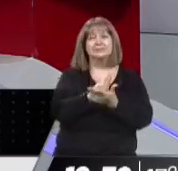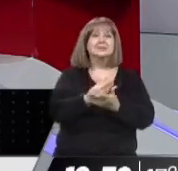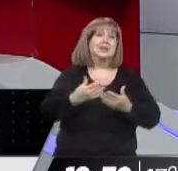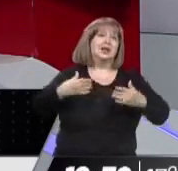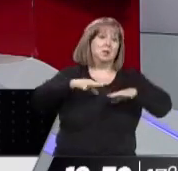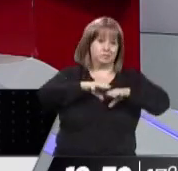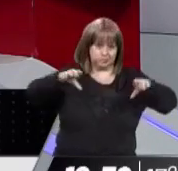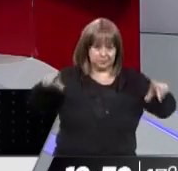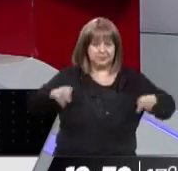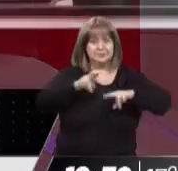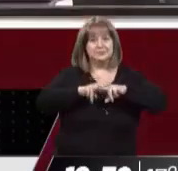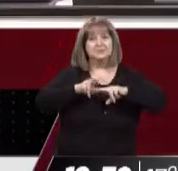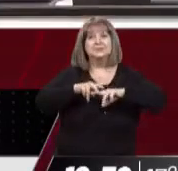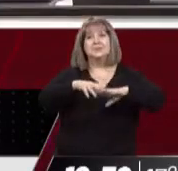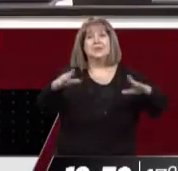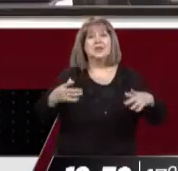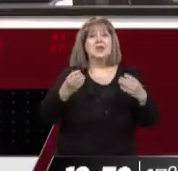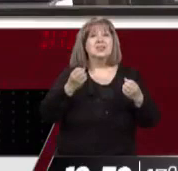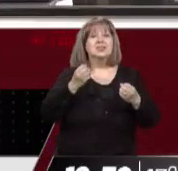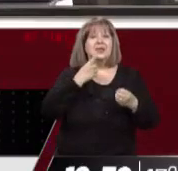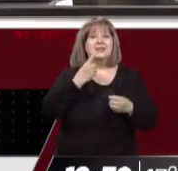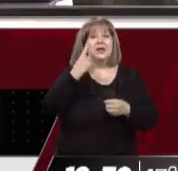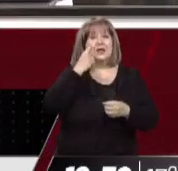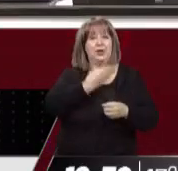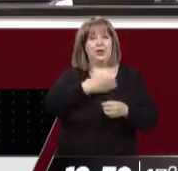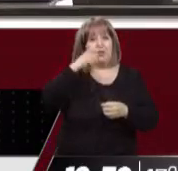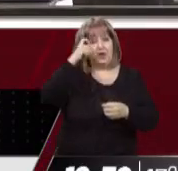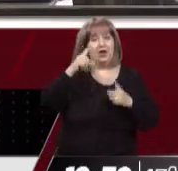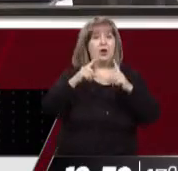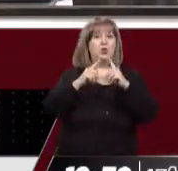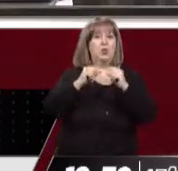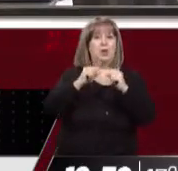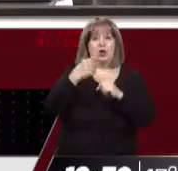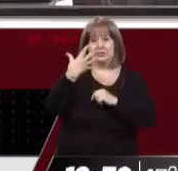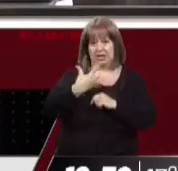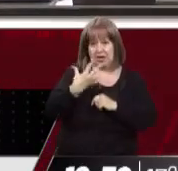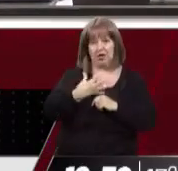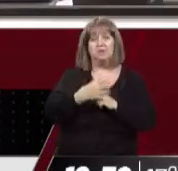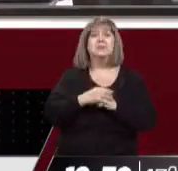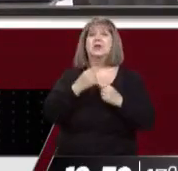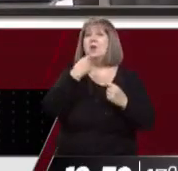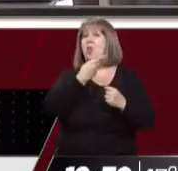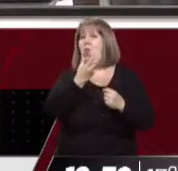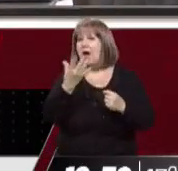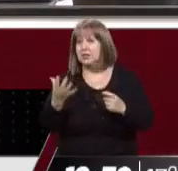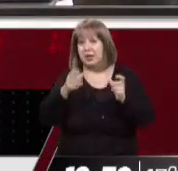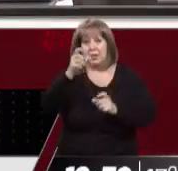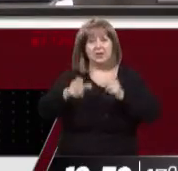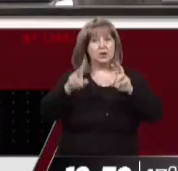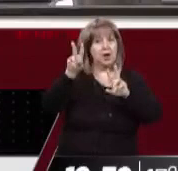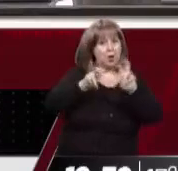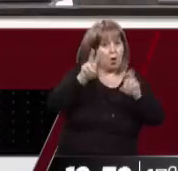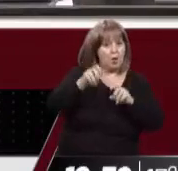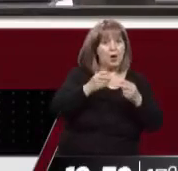nuevo bono o IFE 5, Pablo. Sabemos que hay cosas que todavía no se saben, pero te las vamos a preguntar igual. ¿Cuántos lo van a cobrar? ¿De